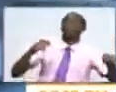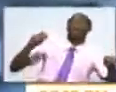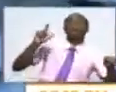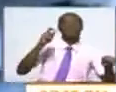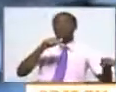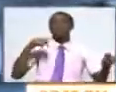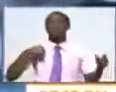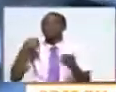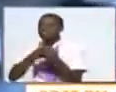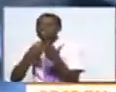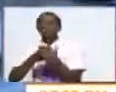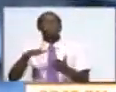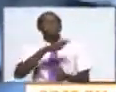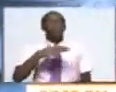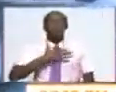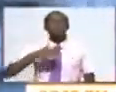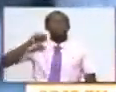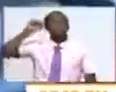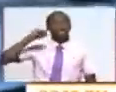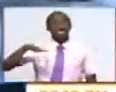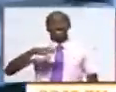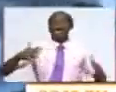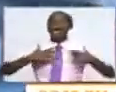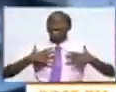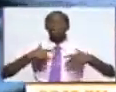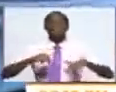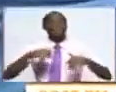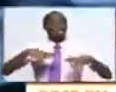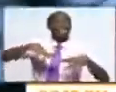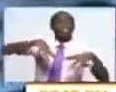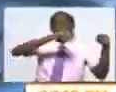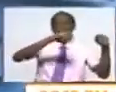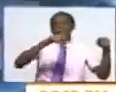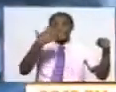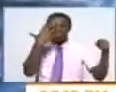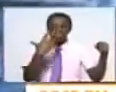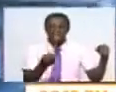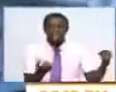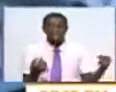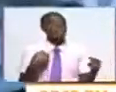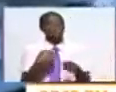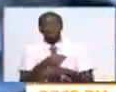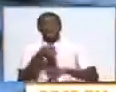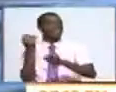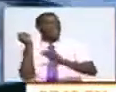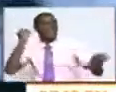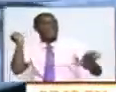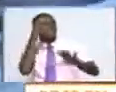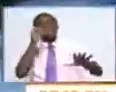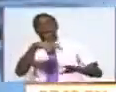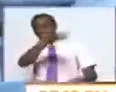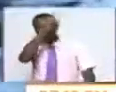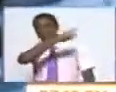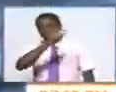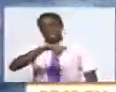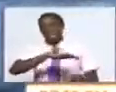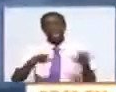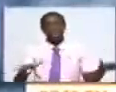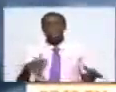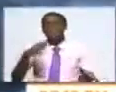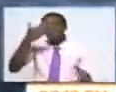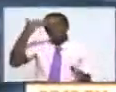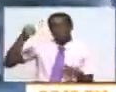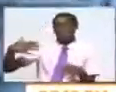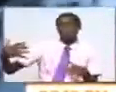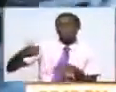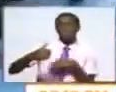luchar por un país, por una patria que nos están quitando. Usted no lo entiende. Y hay que echarle a esta gente. Olvídense de la MUD, olvídense de